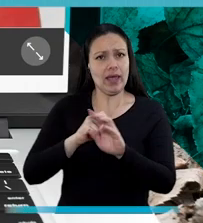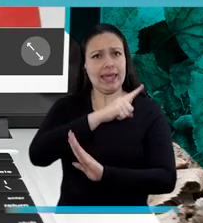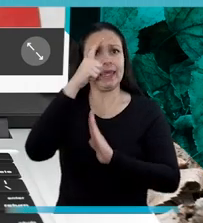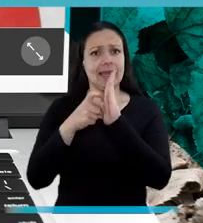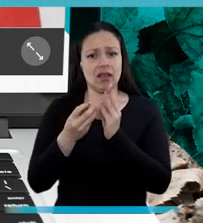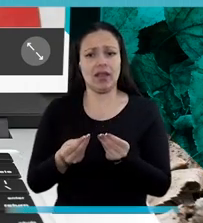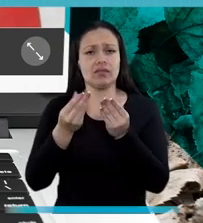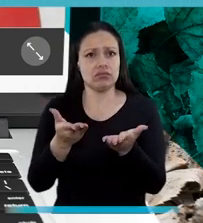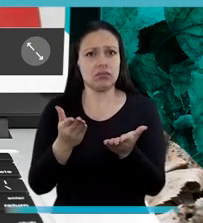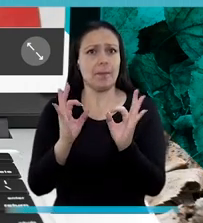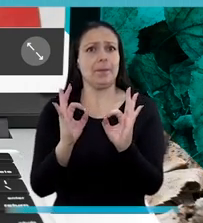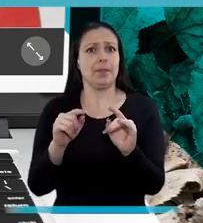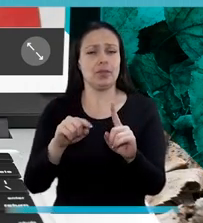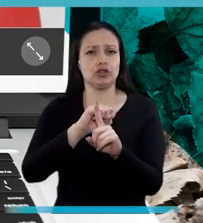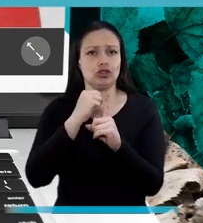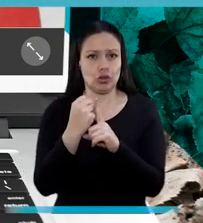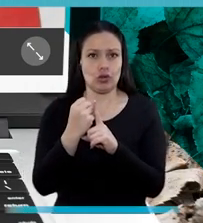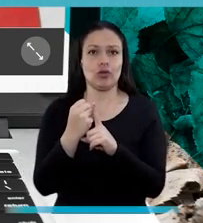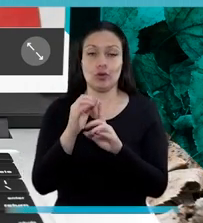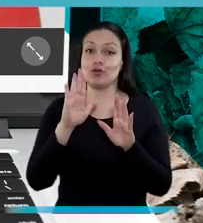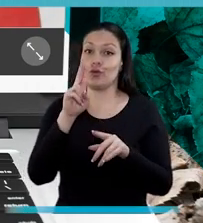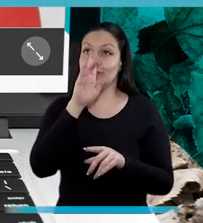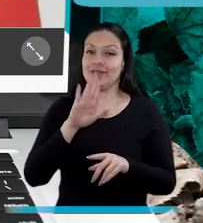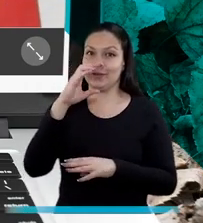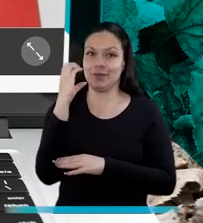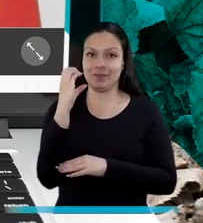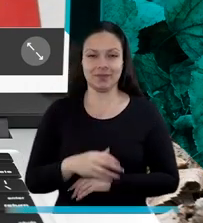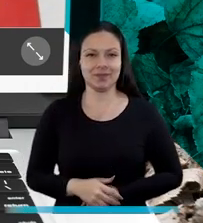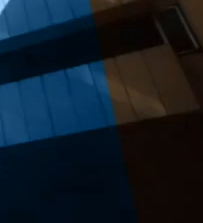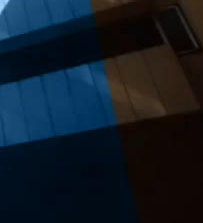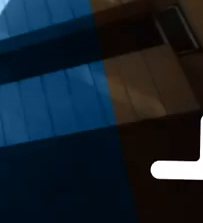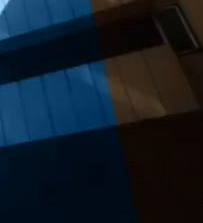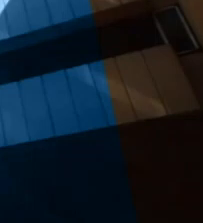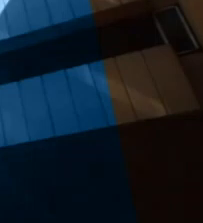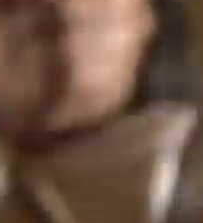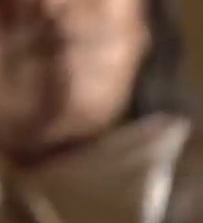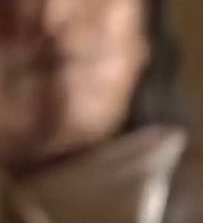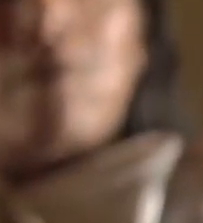integralmente a todos esos beneficios sociales que hoy están previstos en el ordenamiento colombiano.